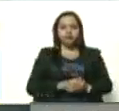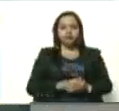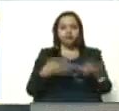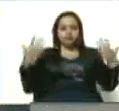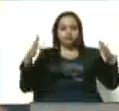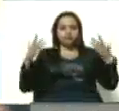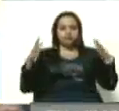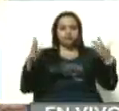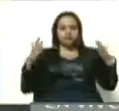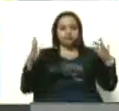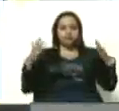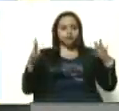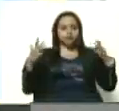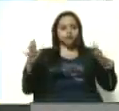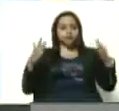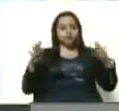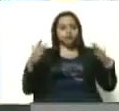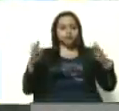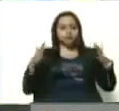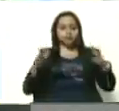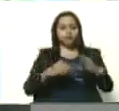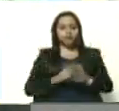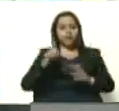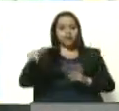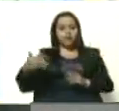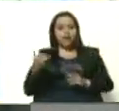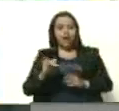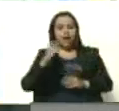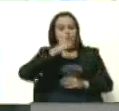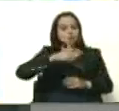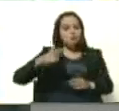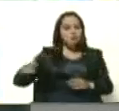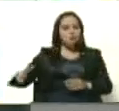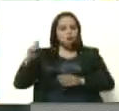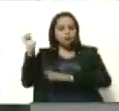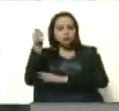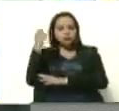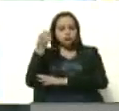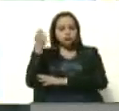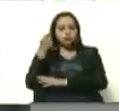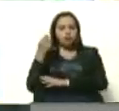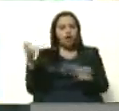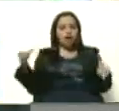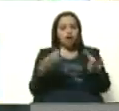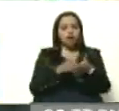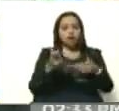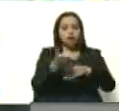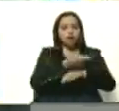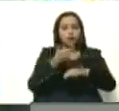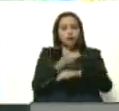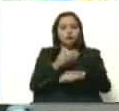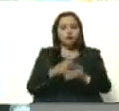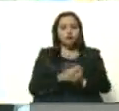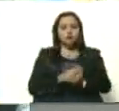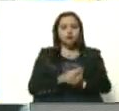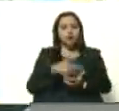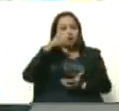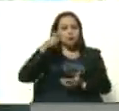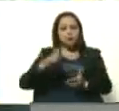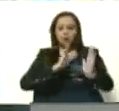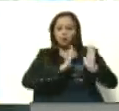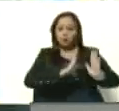También acá contamos con el pueblo apureño, el gran pueblo patriótico, el pueblo popular